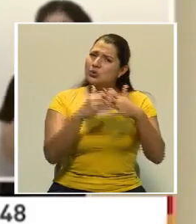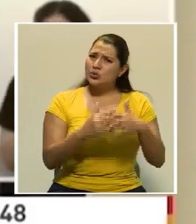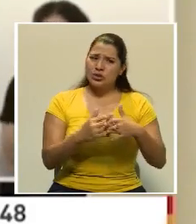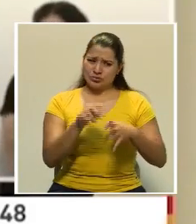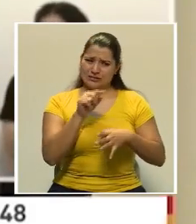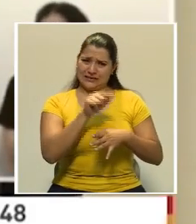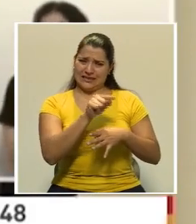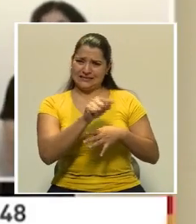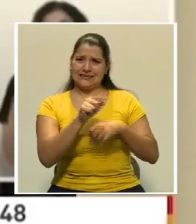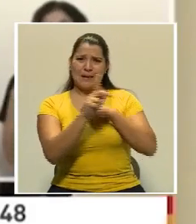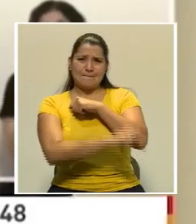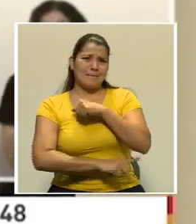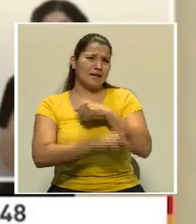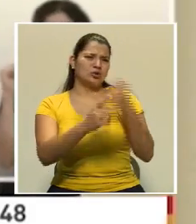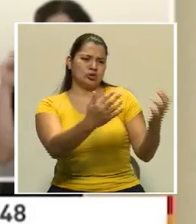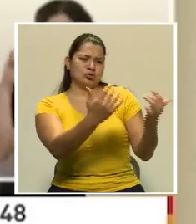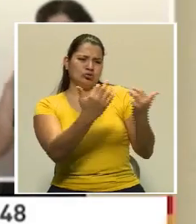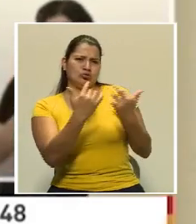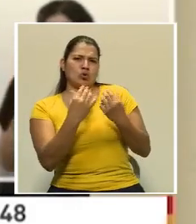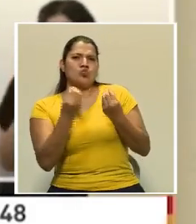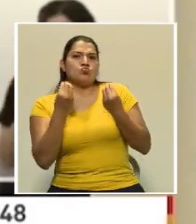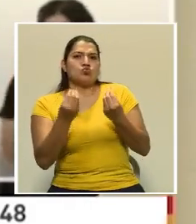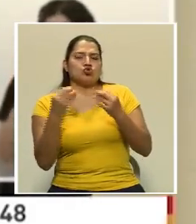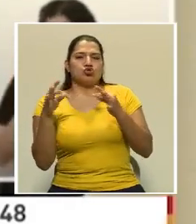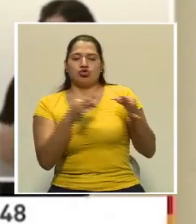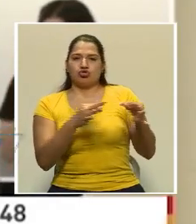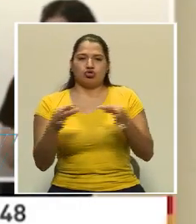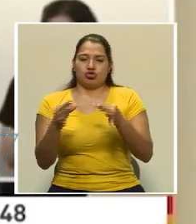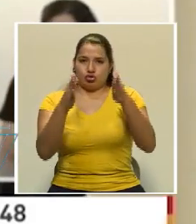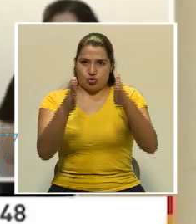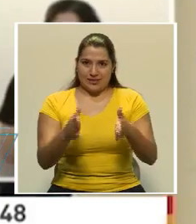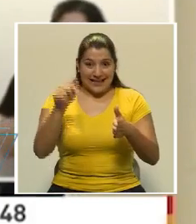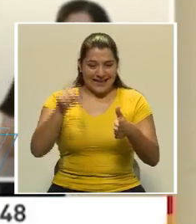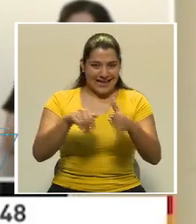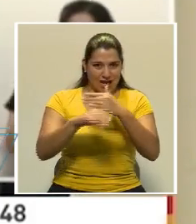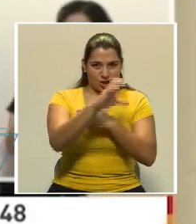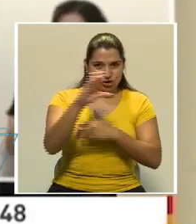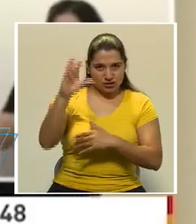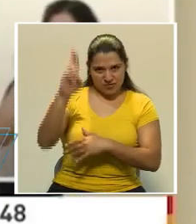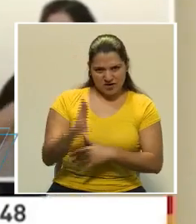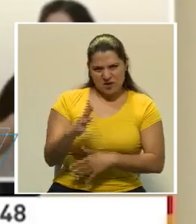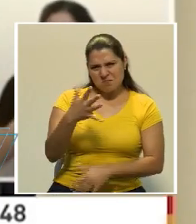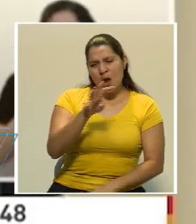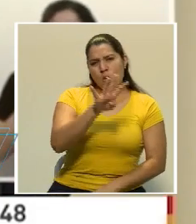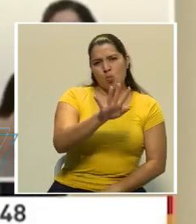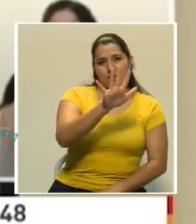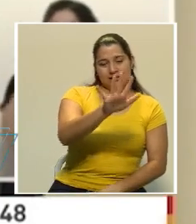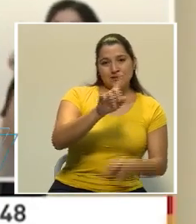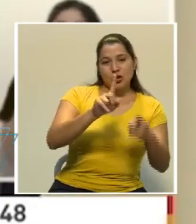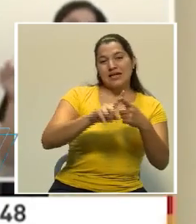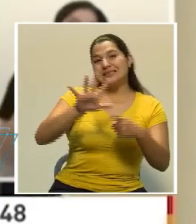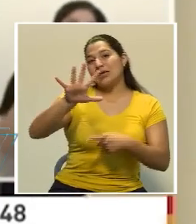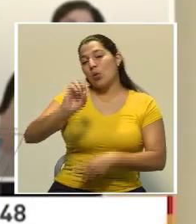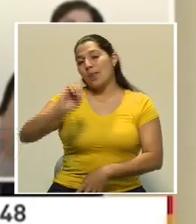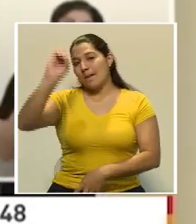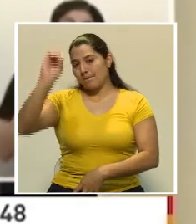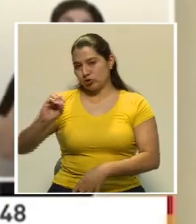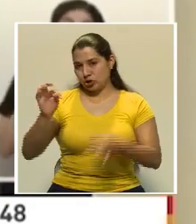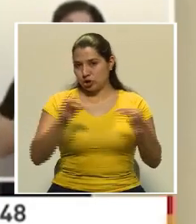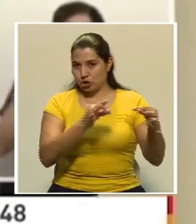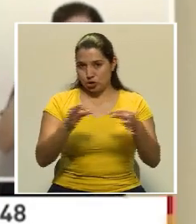mercado más numeroso para la industria turística costarricense, entre un 45 y un 50% de los turistas antes